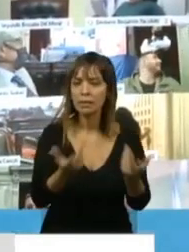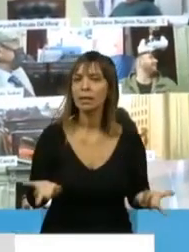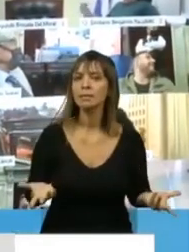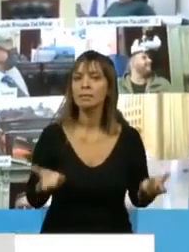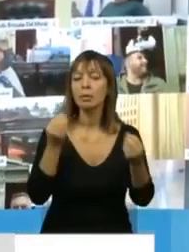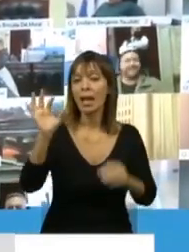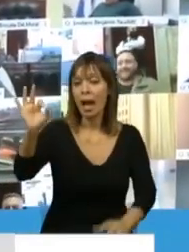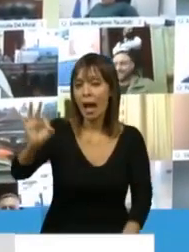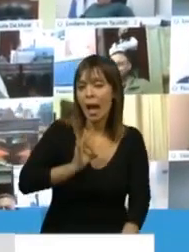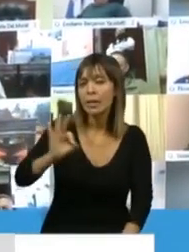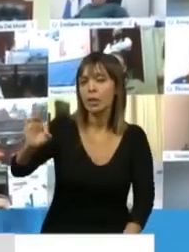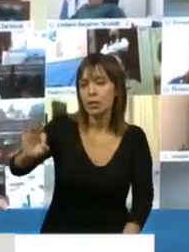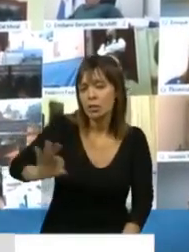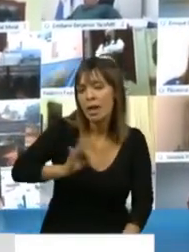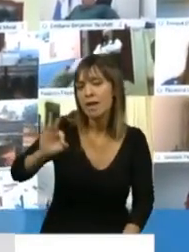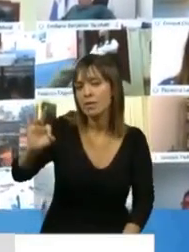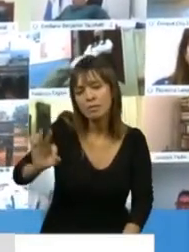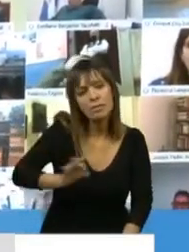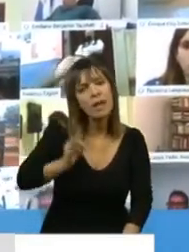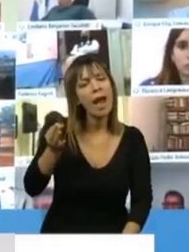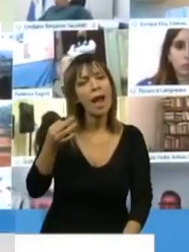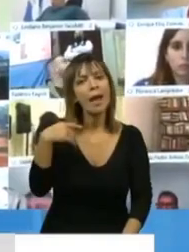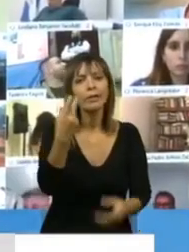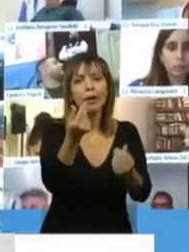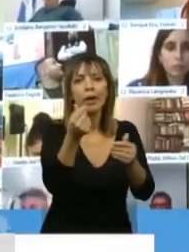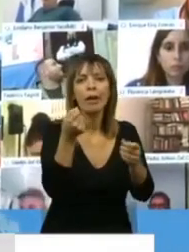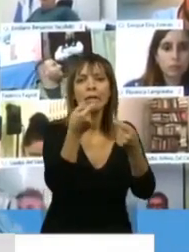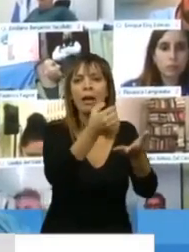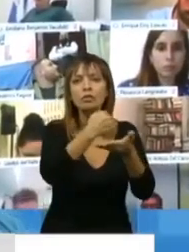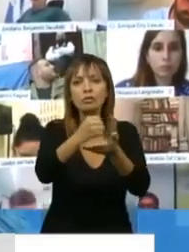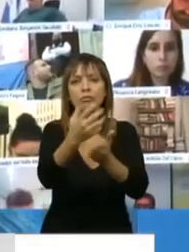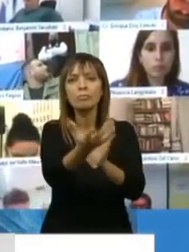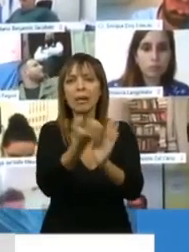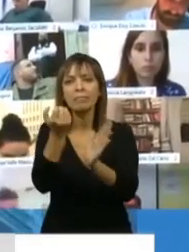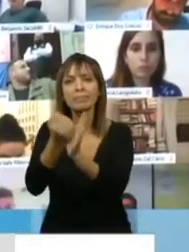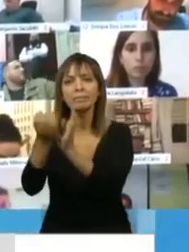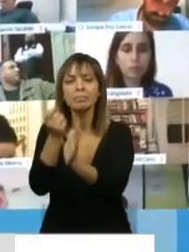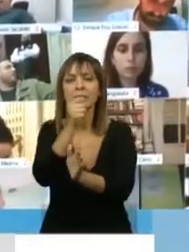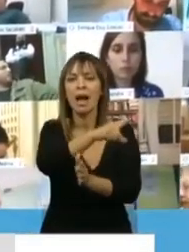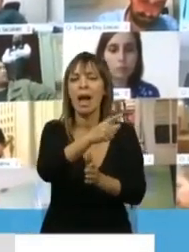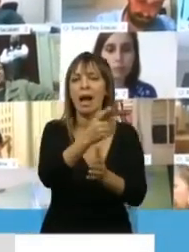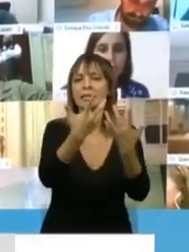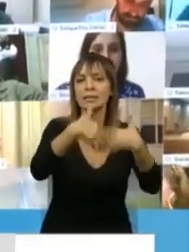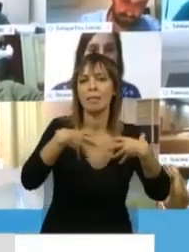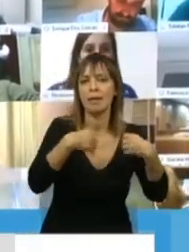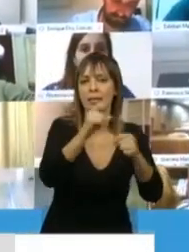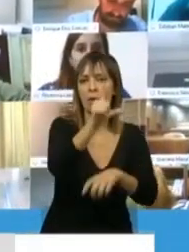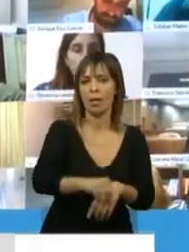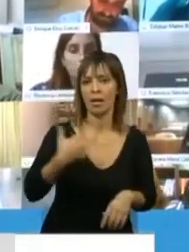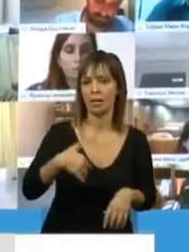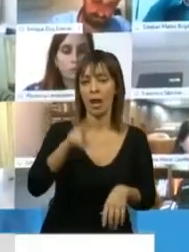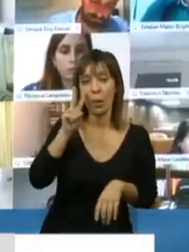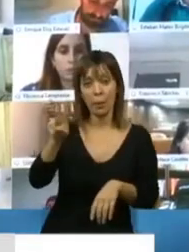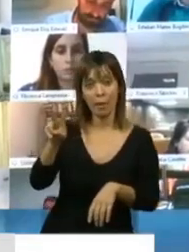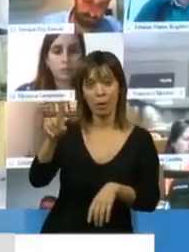durante años y años se ha desfinanciado la salud pública en la Argentina, porque hoy vemos cómo las clínicas